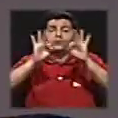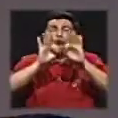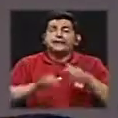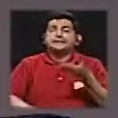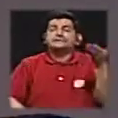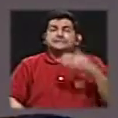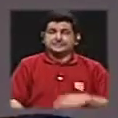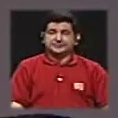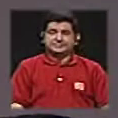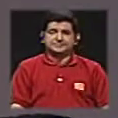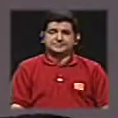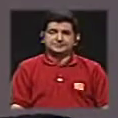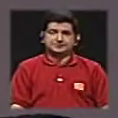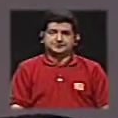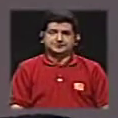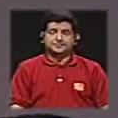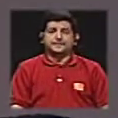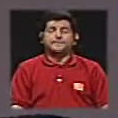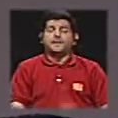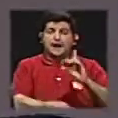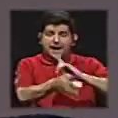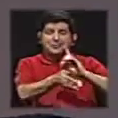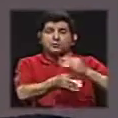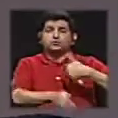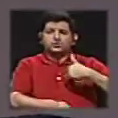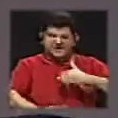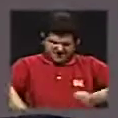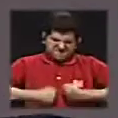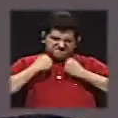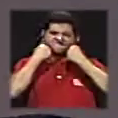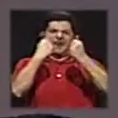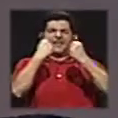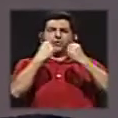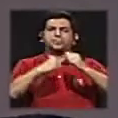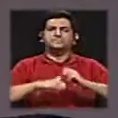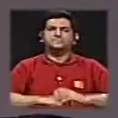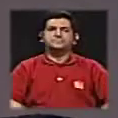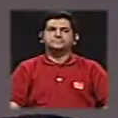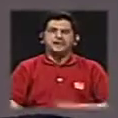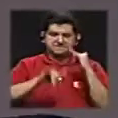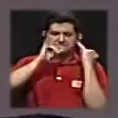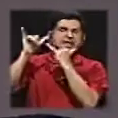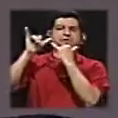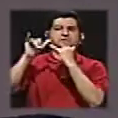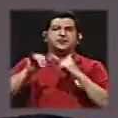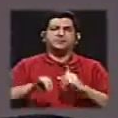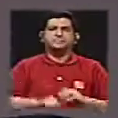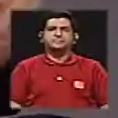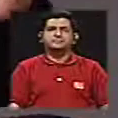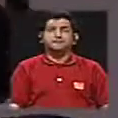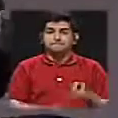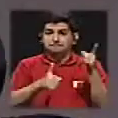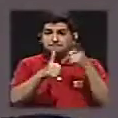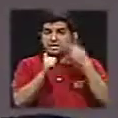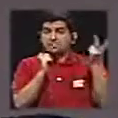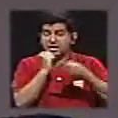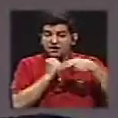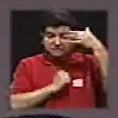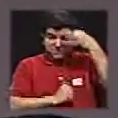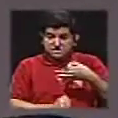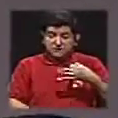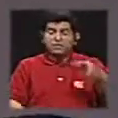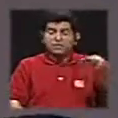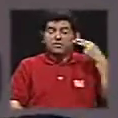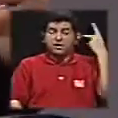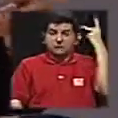que el doctor tuvo el coraje de denunciar por primera vez, creo que en la historia